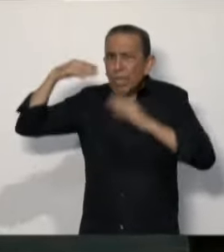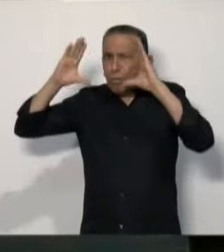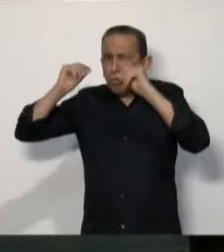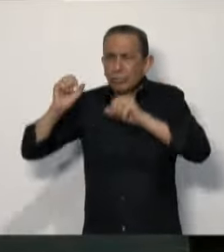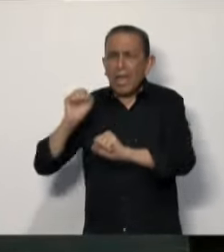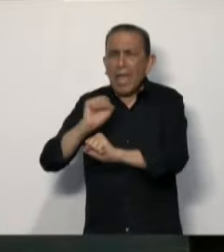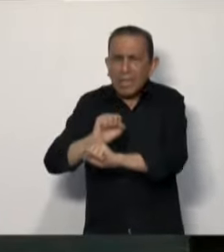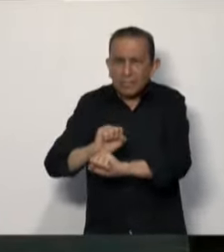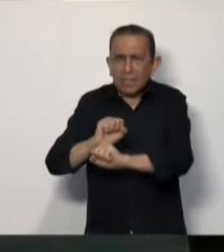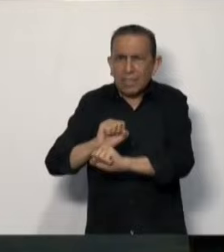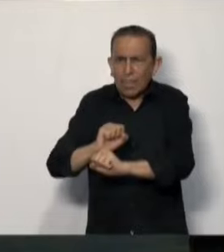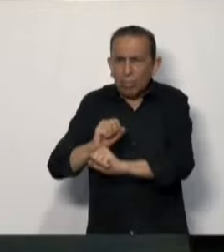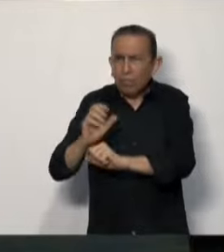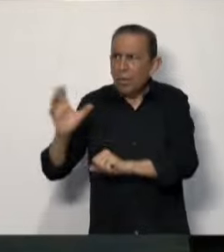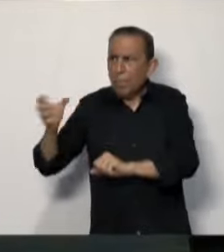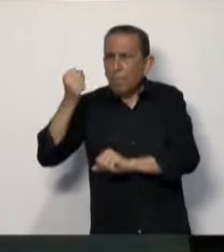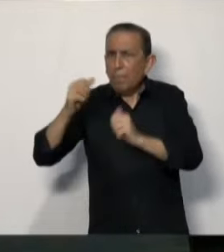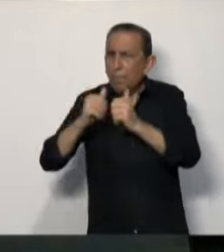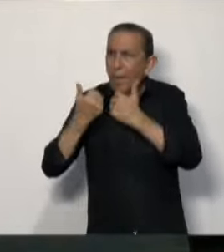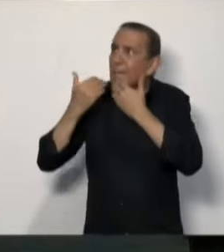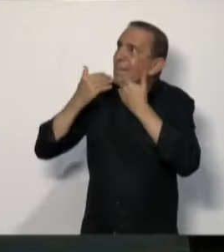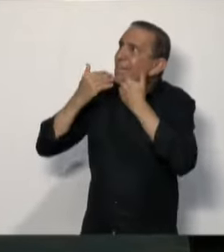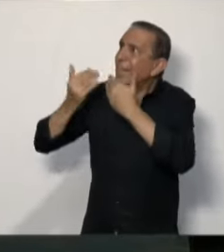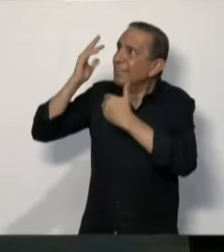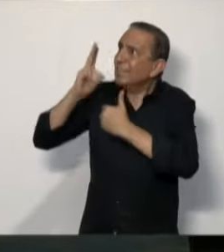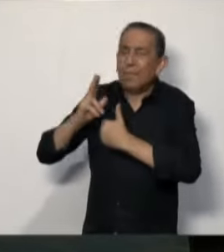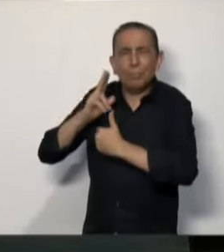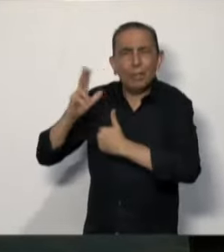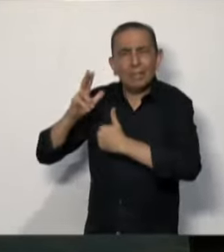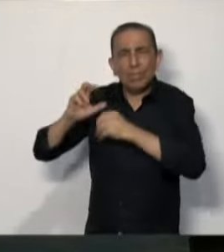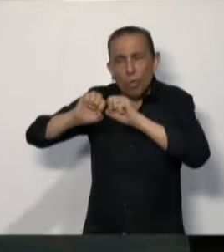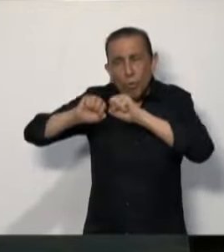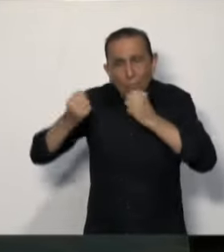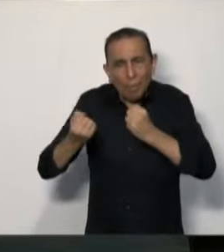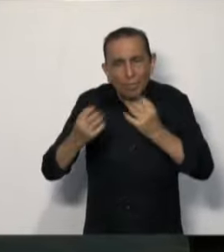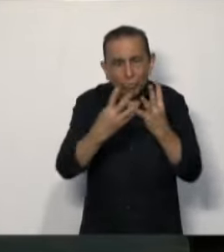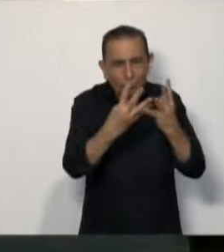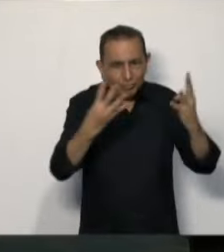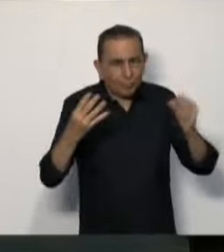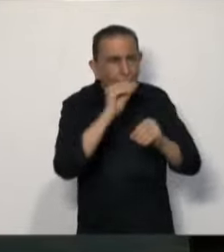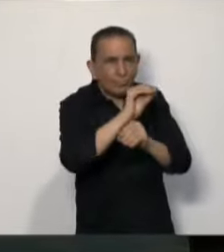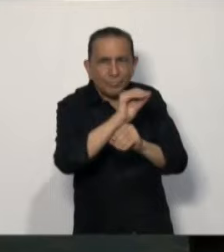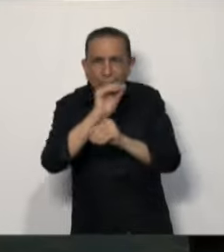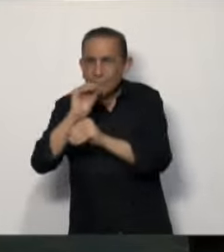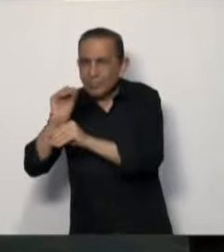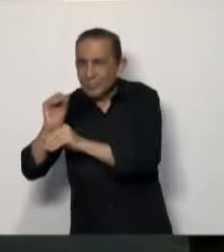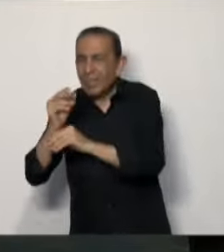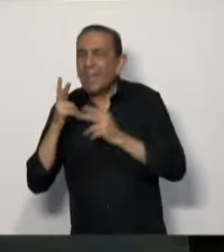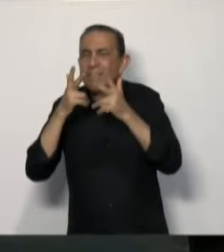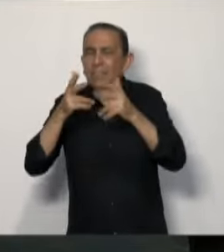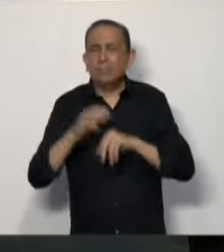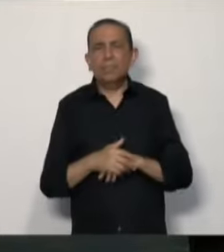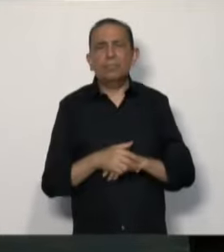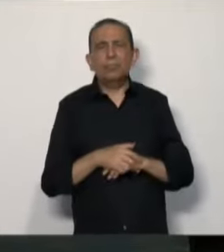ser entregado, tomó pan, dando gracias te bendijo, lo partió y lo dio a sus discípulos diciendo: